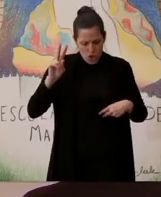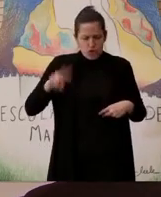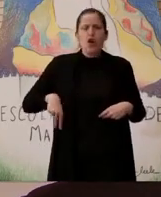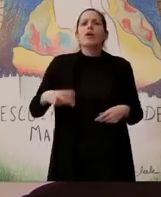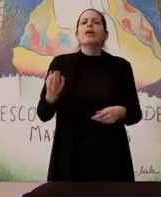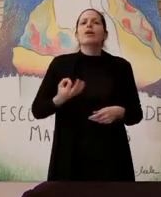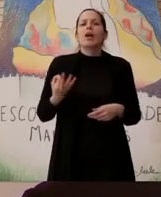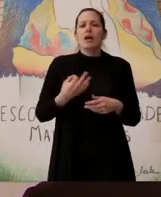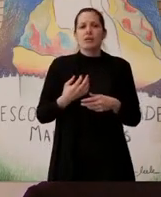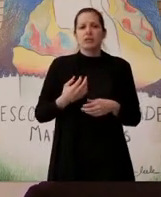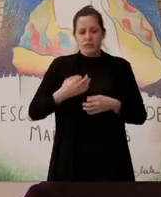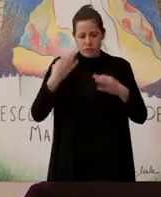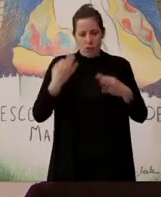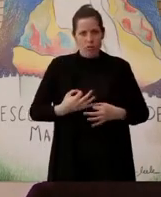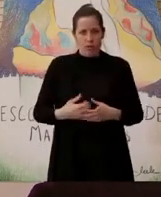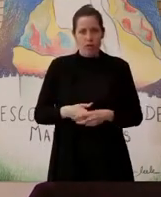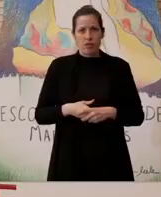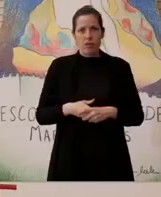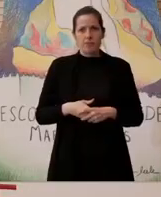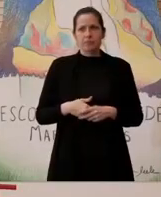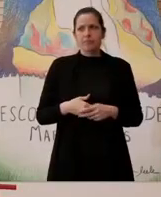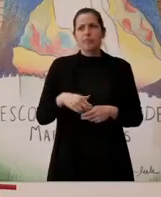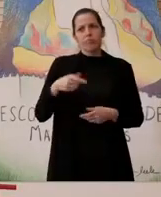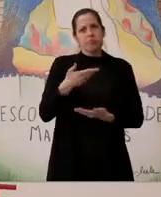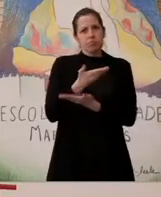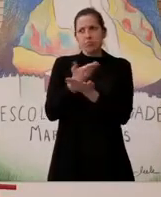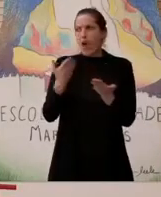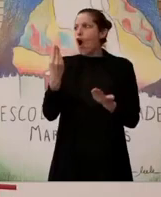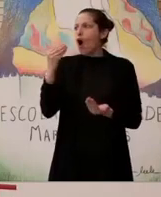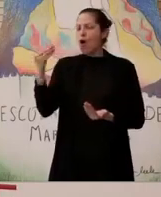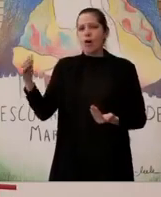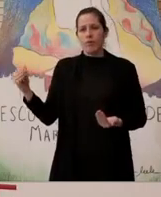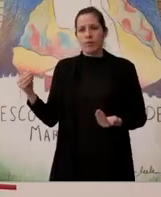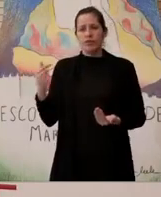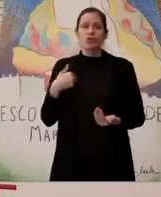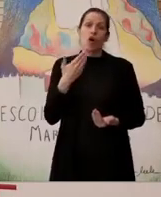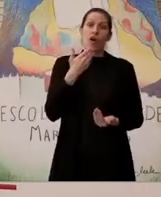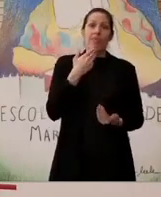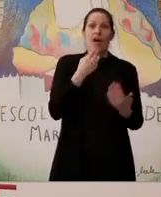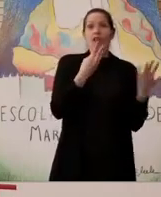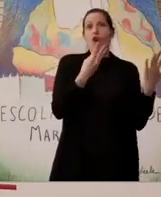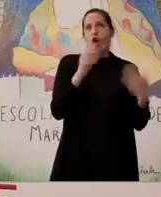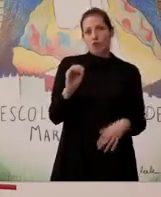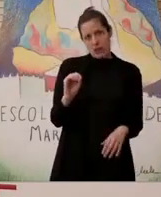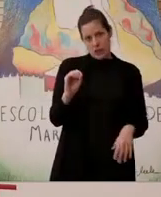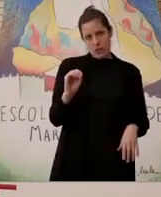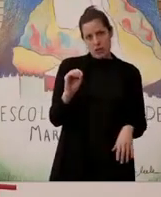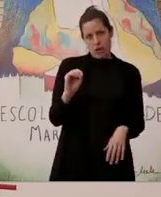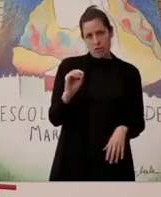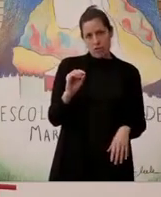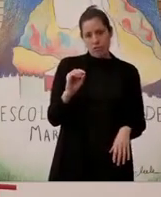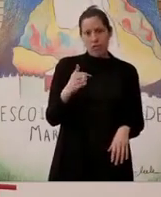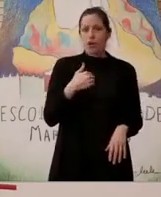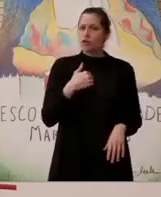yo insisto mucho en eso Sé que hay mucha gente joven aquí yo tengo 80 años ya ya prácticamente quise